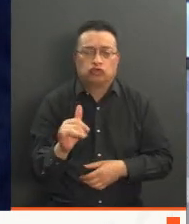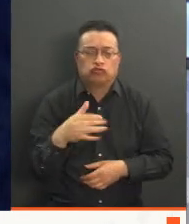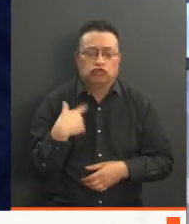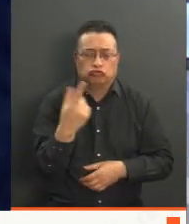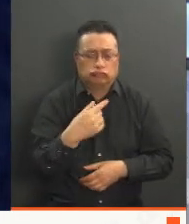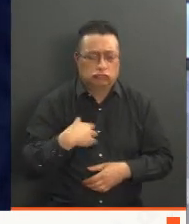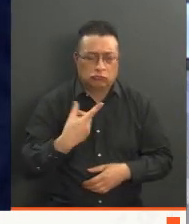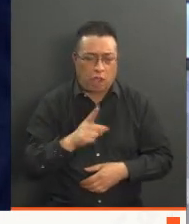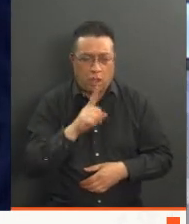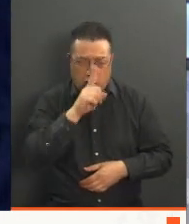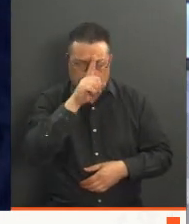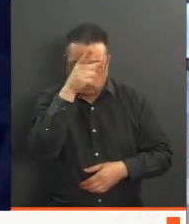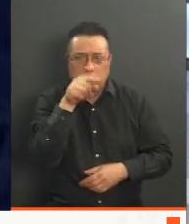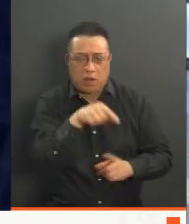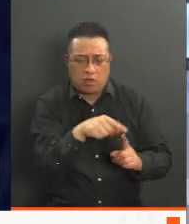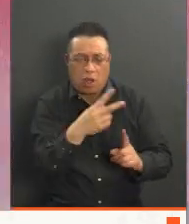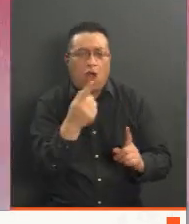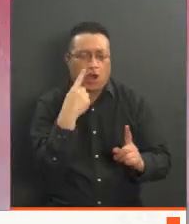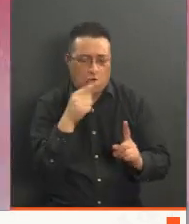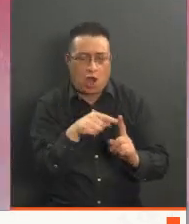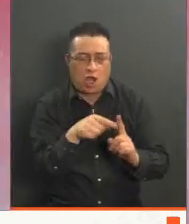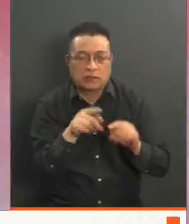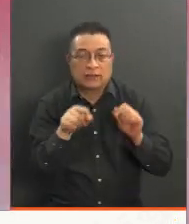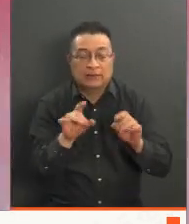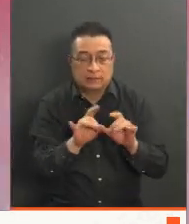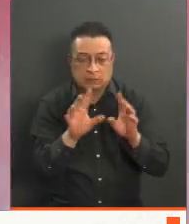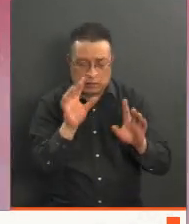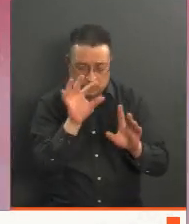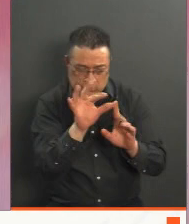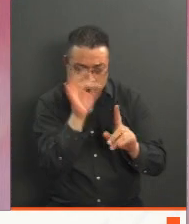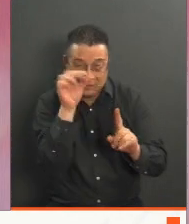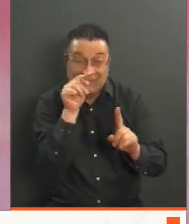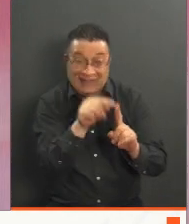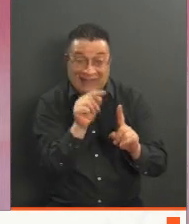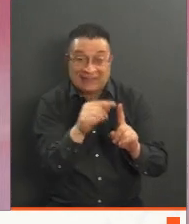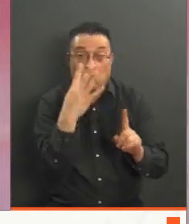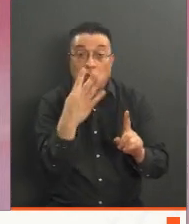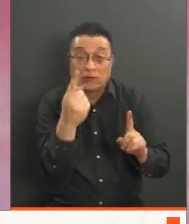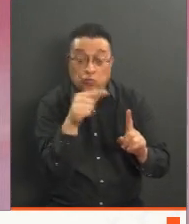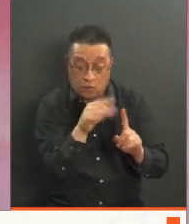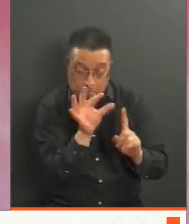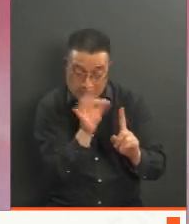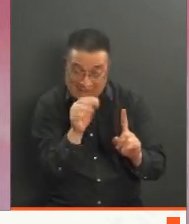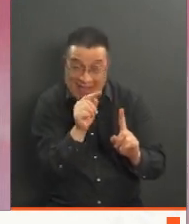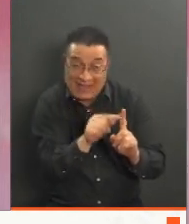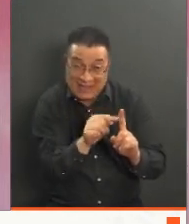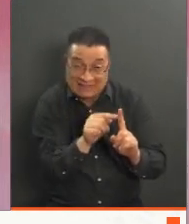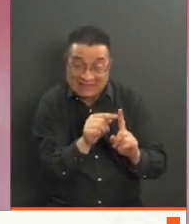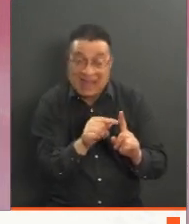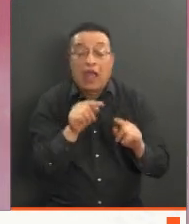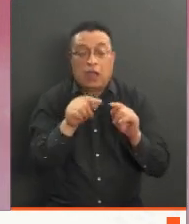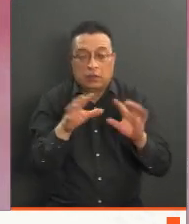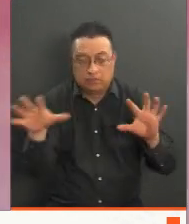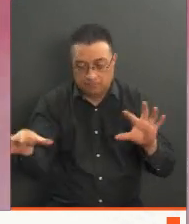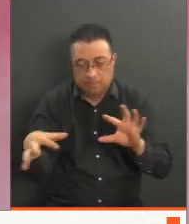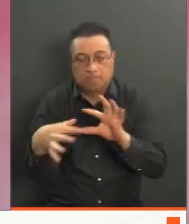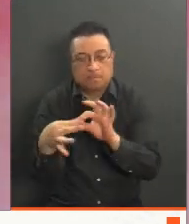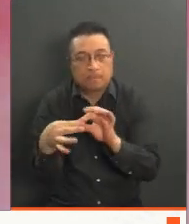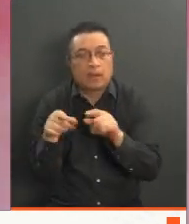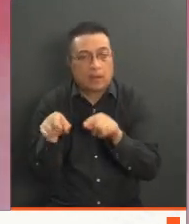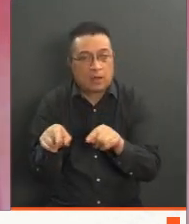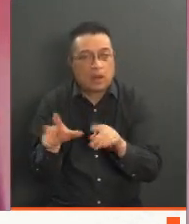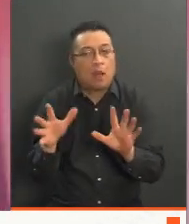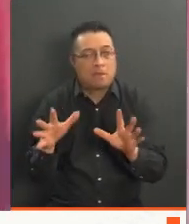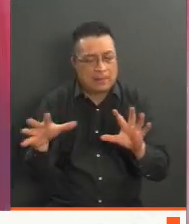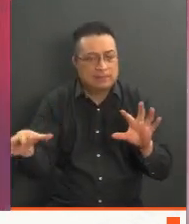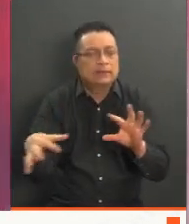acostumbrados y específicamente se identificó este tipo que estaría relacionado en estos